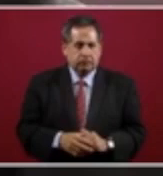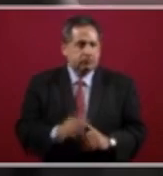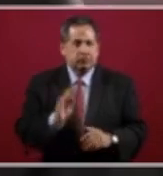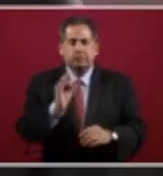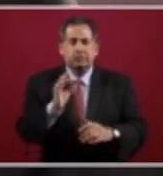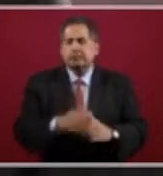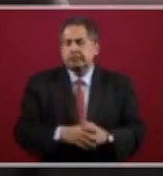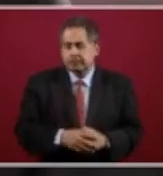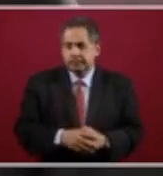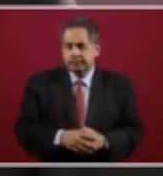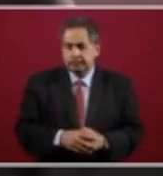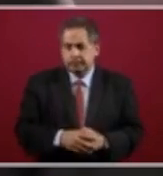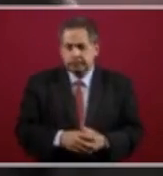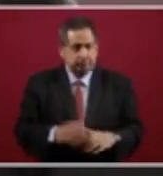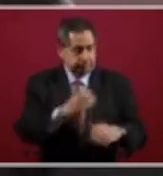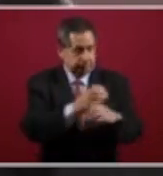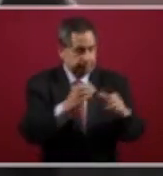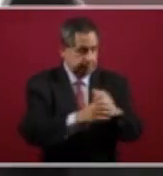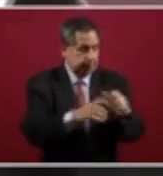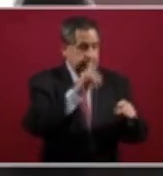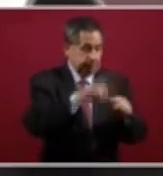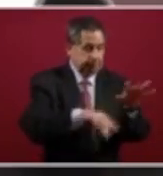implica devolver